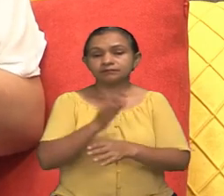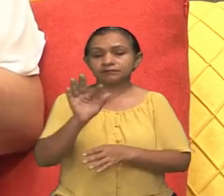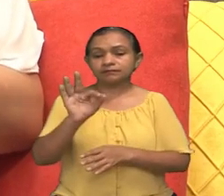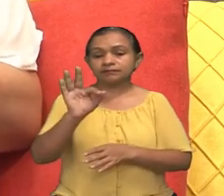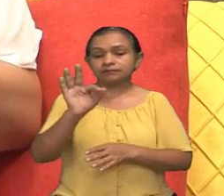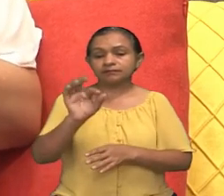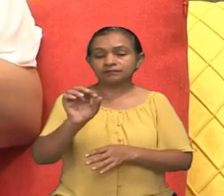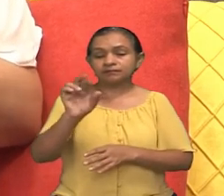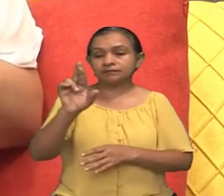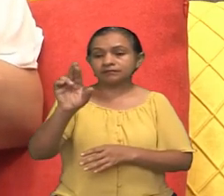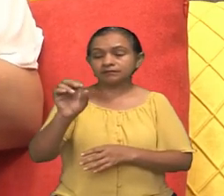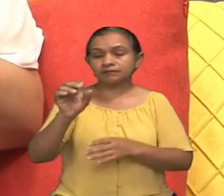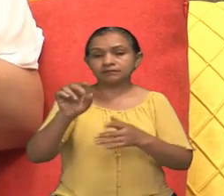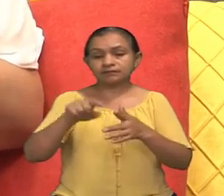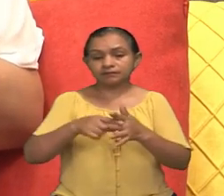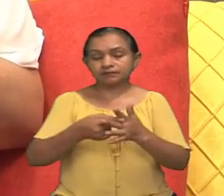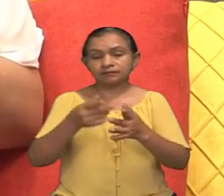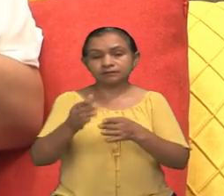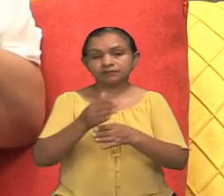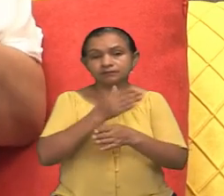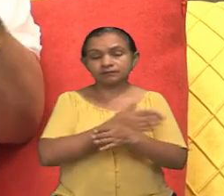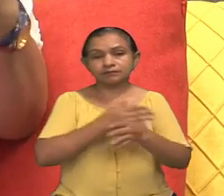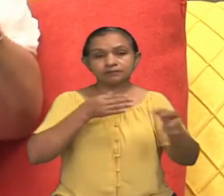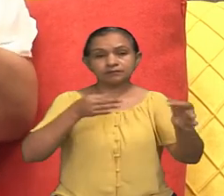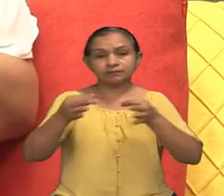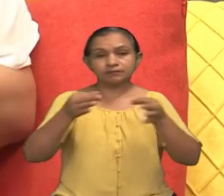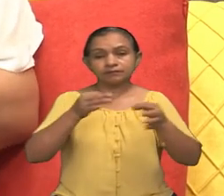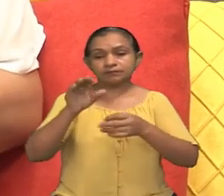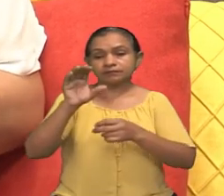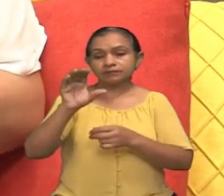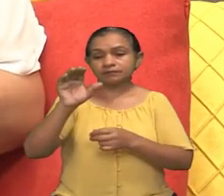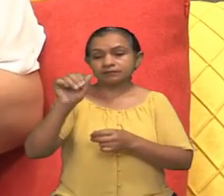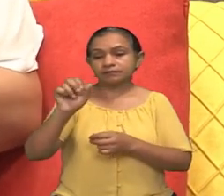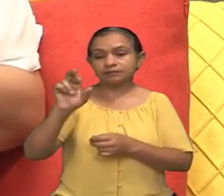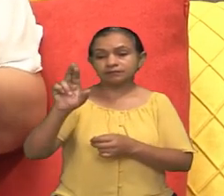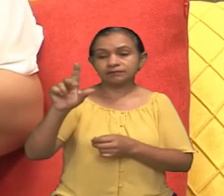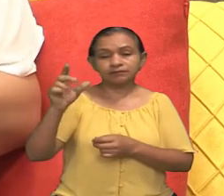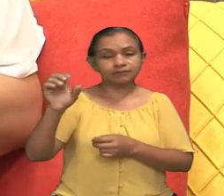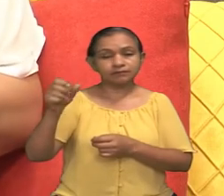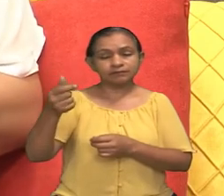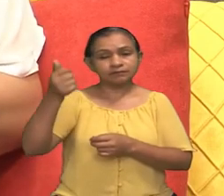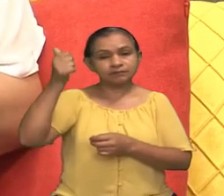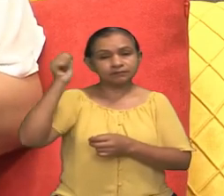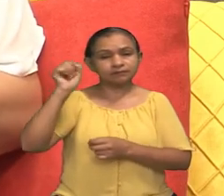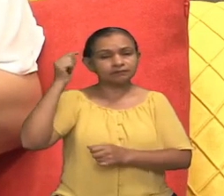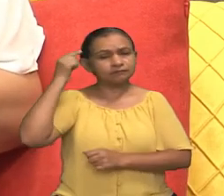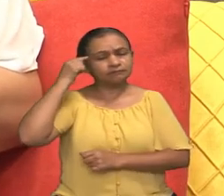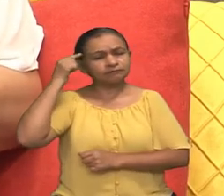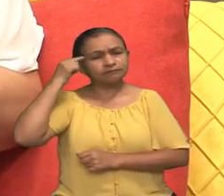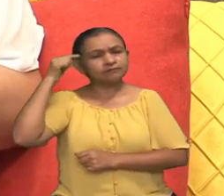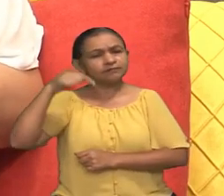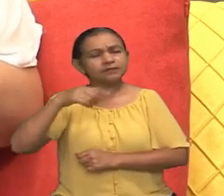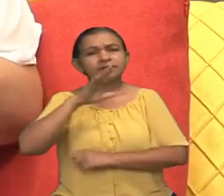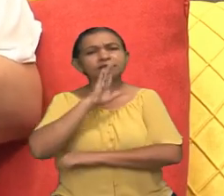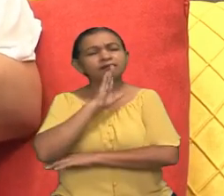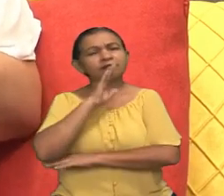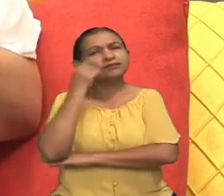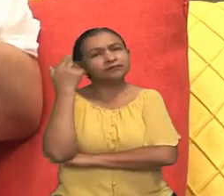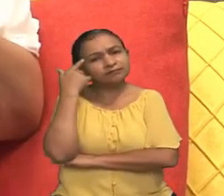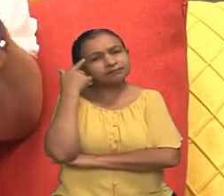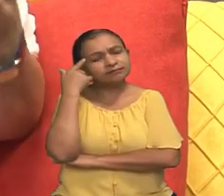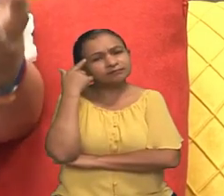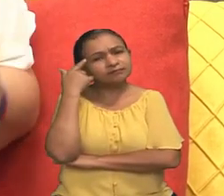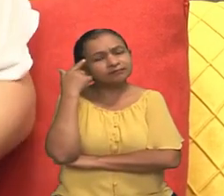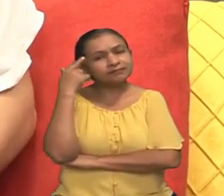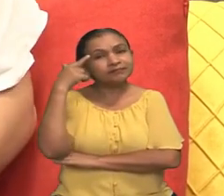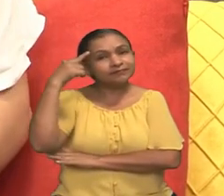Carlos Emilio que estaba ayer pensando en esta entrevista y entonces